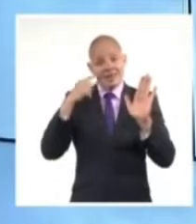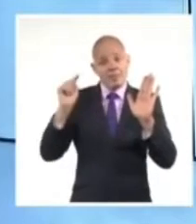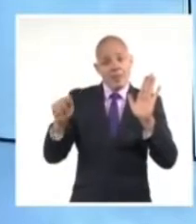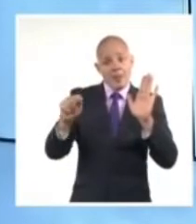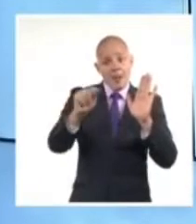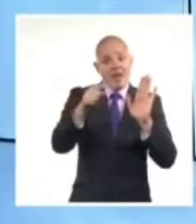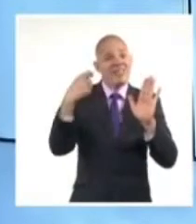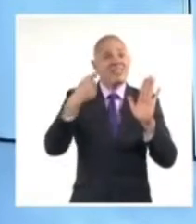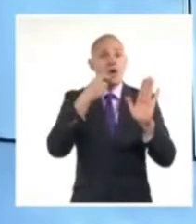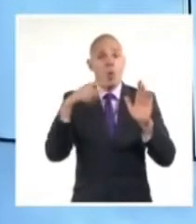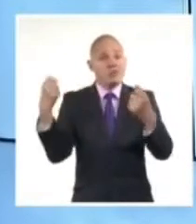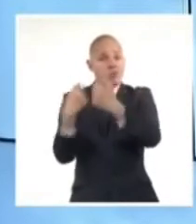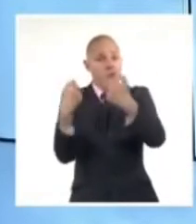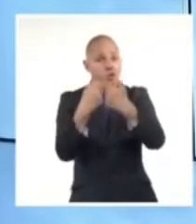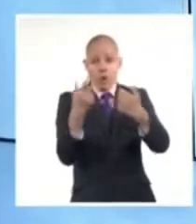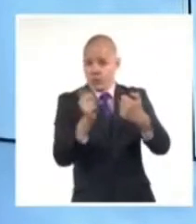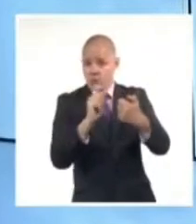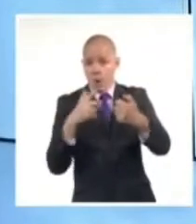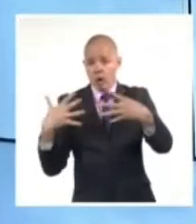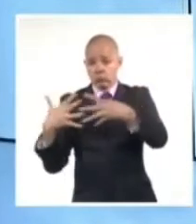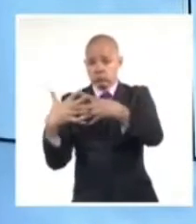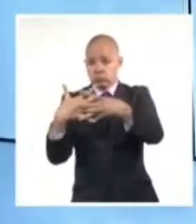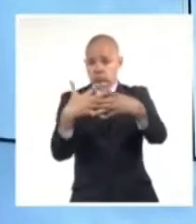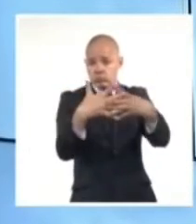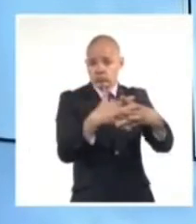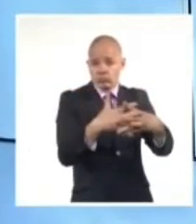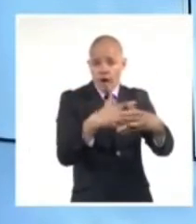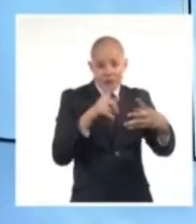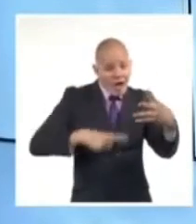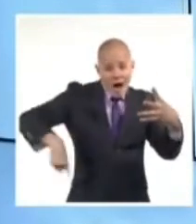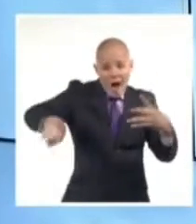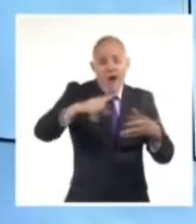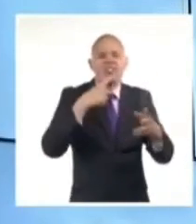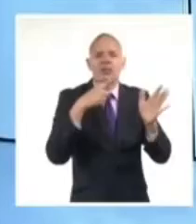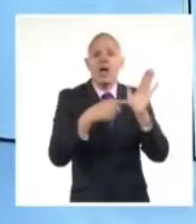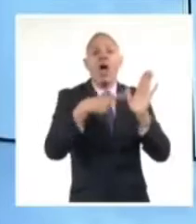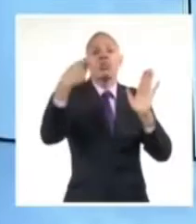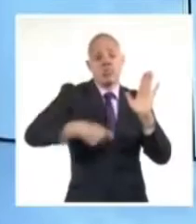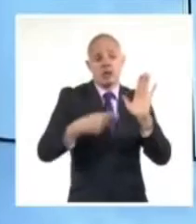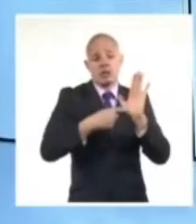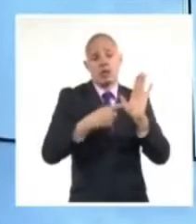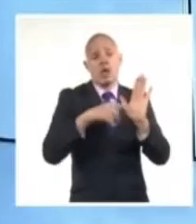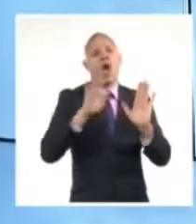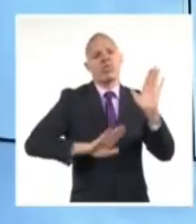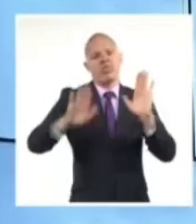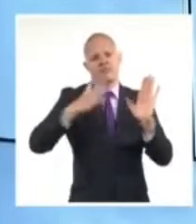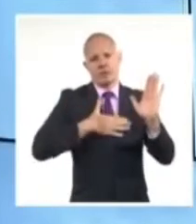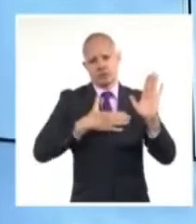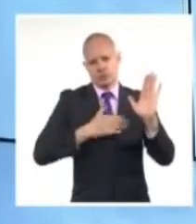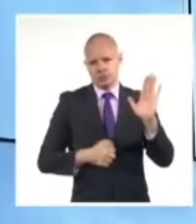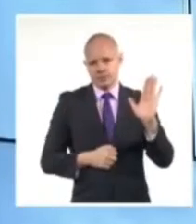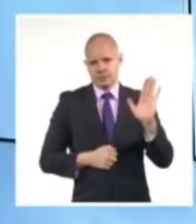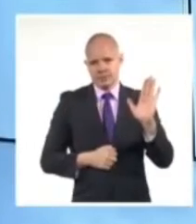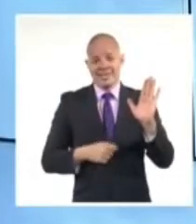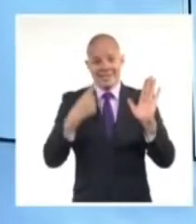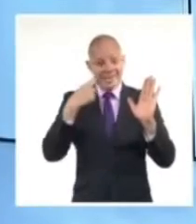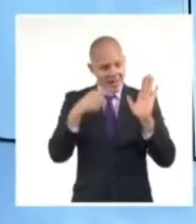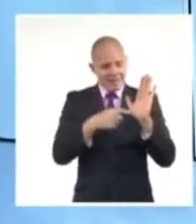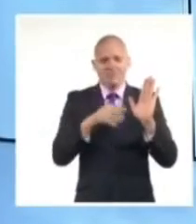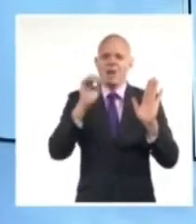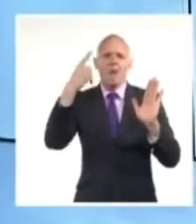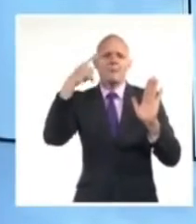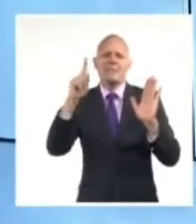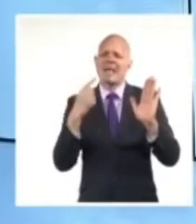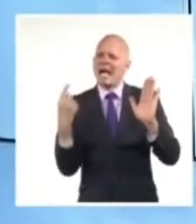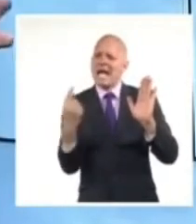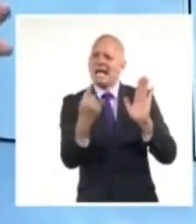especial, que tiene un fin que es esa protección a esos derechos que están emanados en la Constitución, tiene que tener una integración y tiene que tener una visión